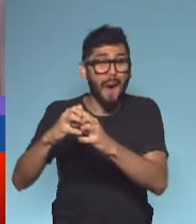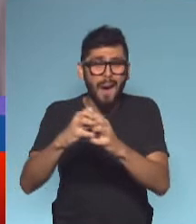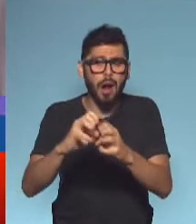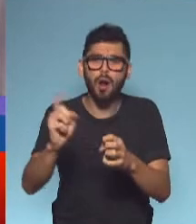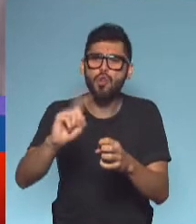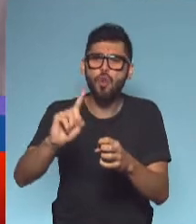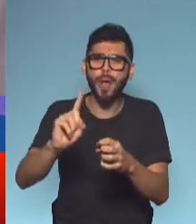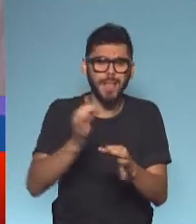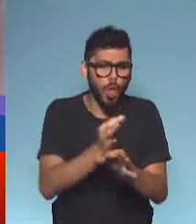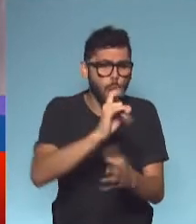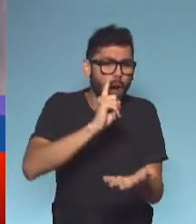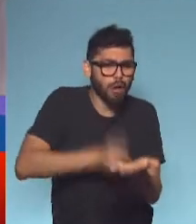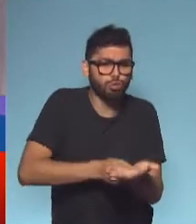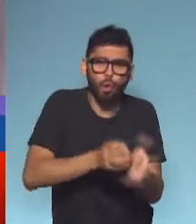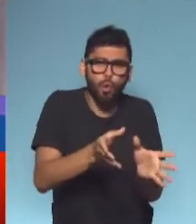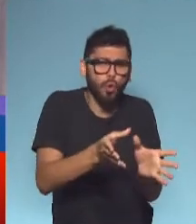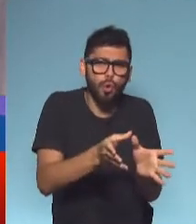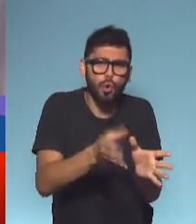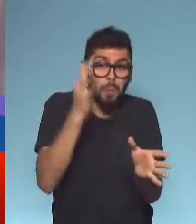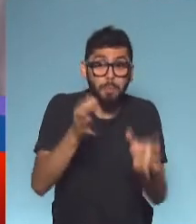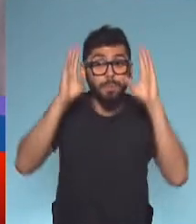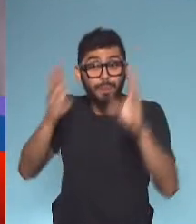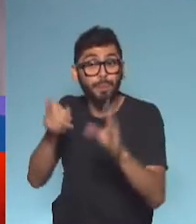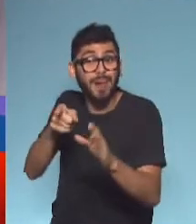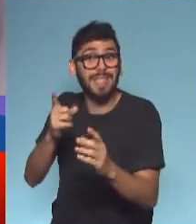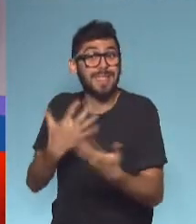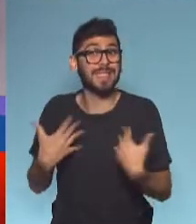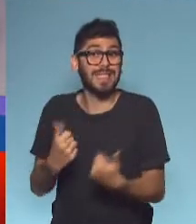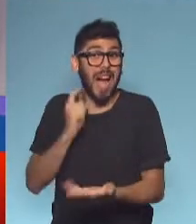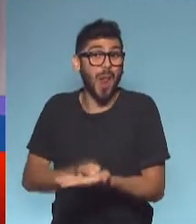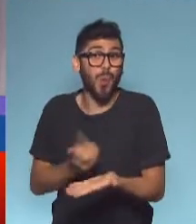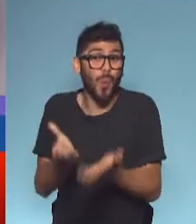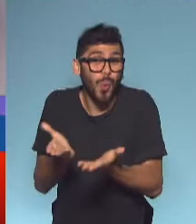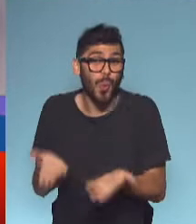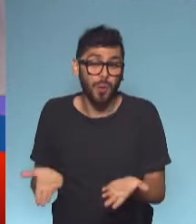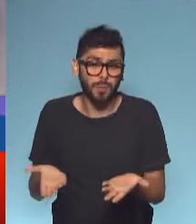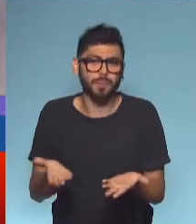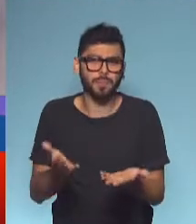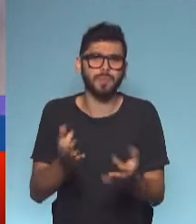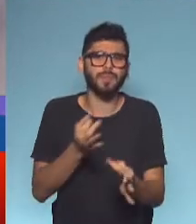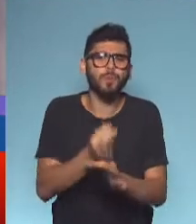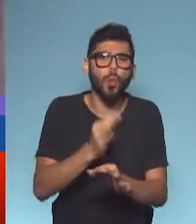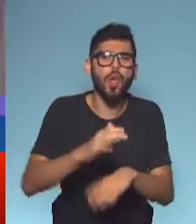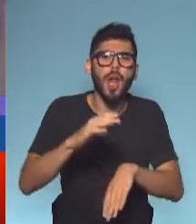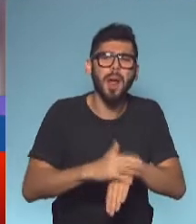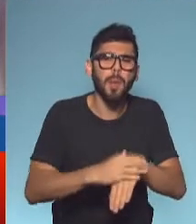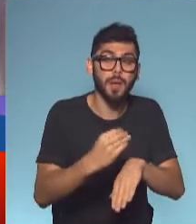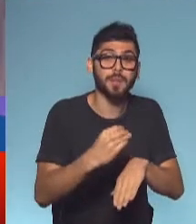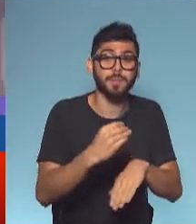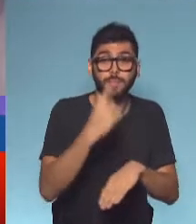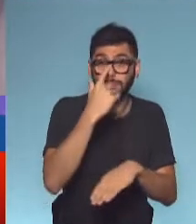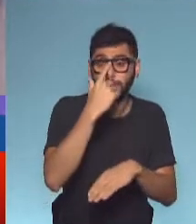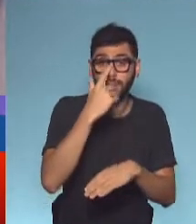de medidas educativas, tiene que ser alrededor de medidas sanitarias. Claro. En la educación lo que tenemos la responsabilidad es, frente a la posibilidad de